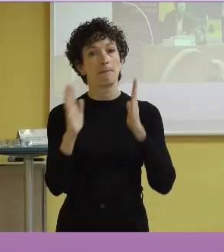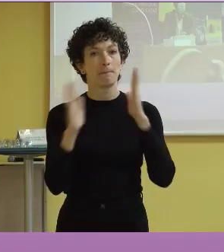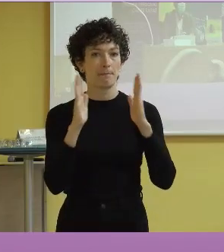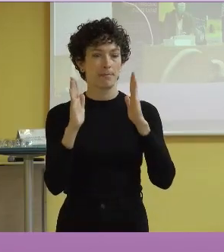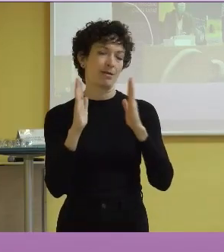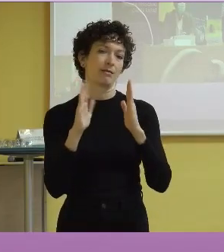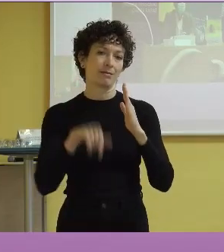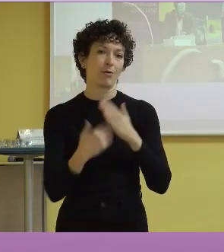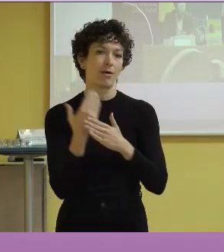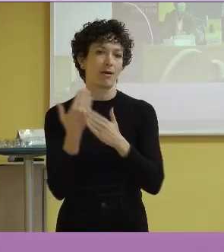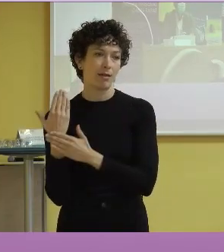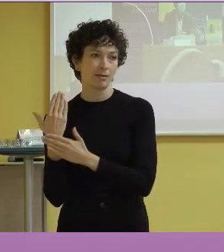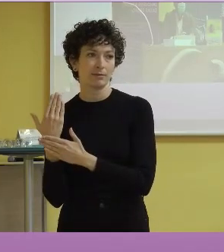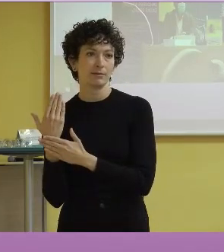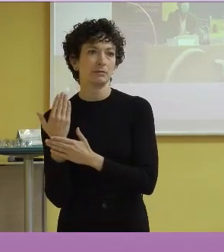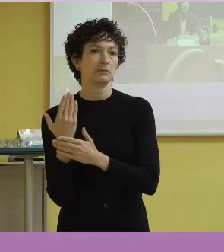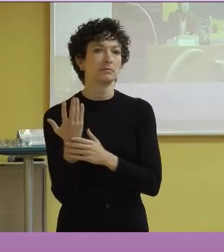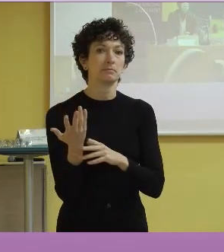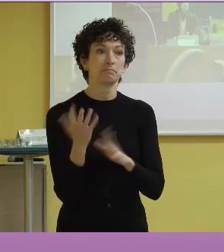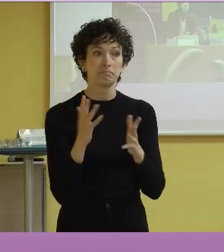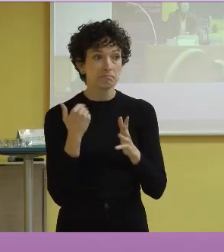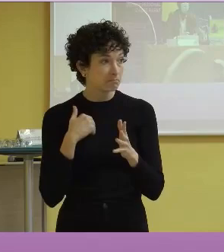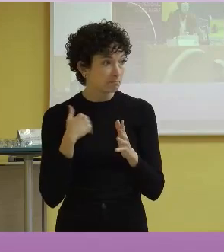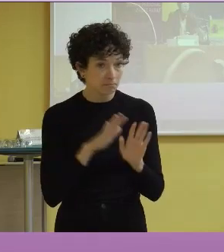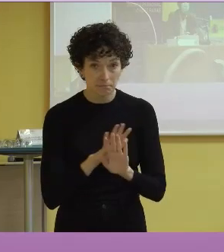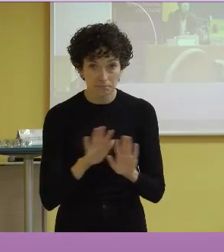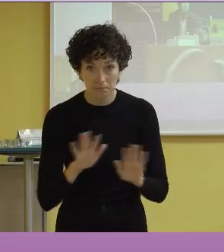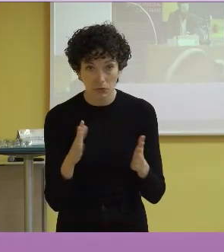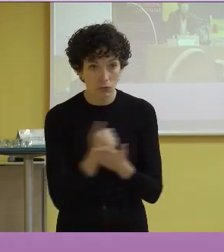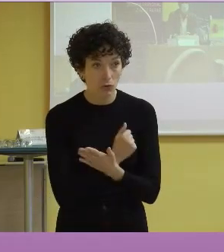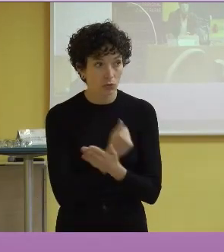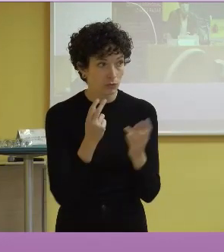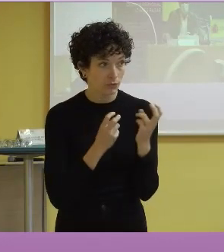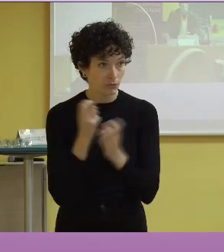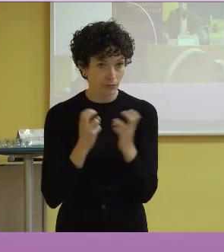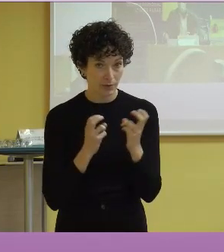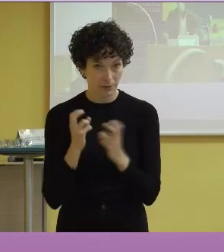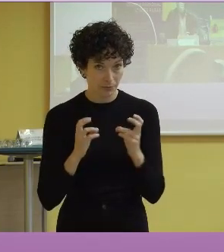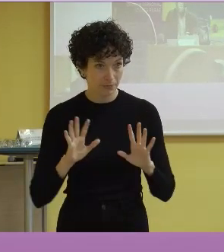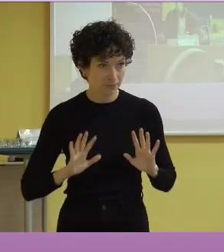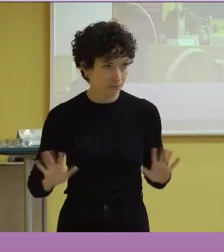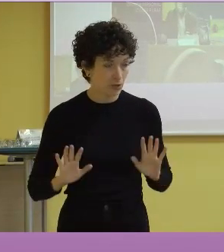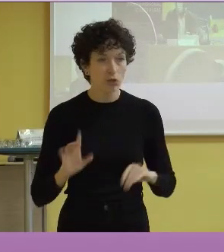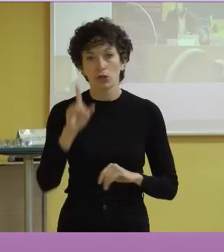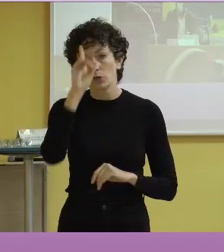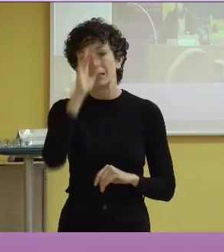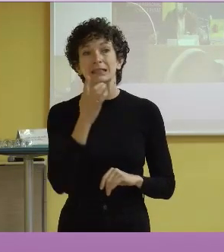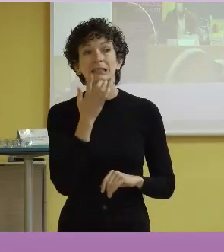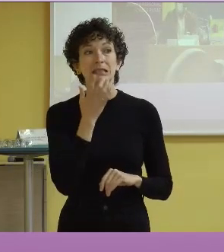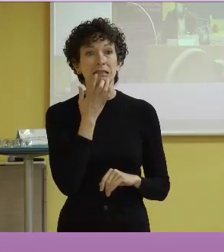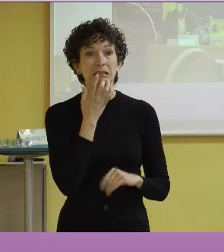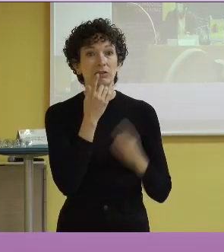jornadas. Estamos más o menos todos los que estamos, eso está claro, ¿no? No sé si falta alguien de los que